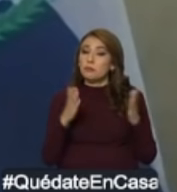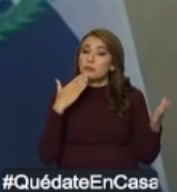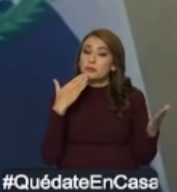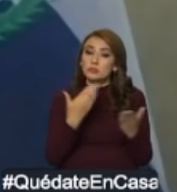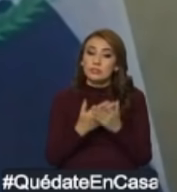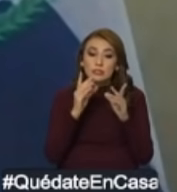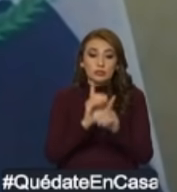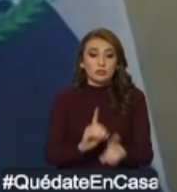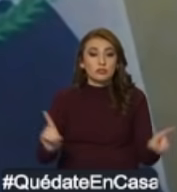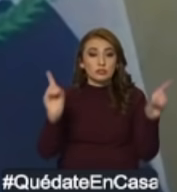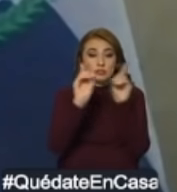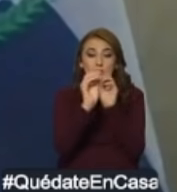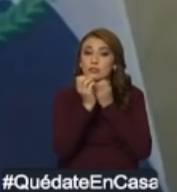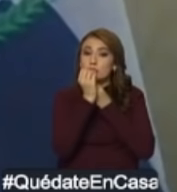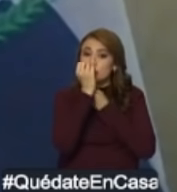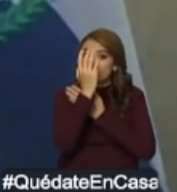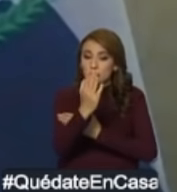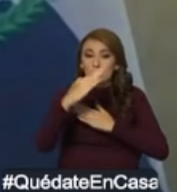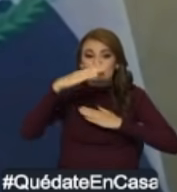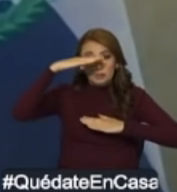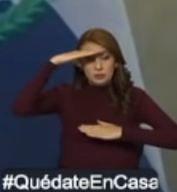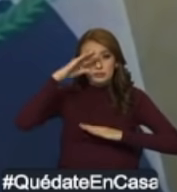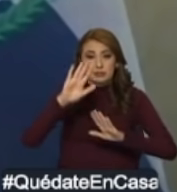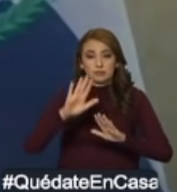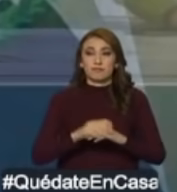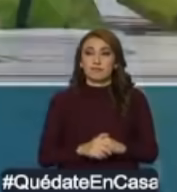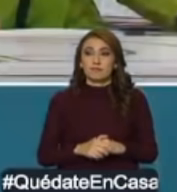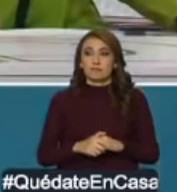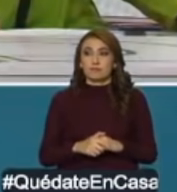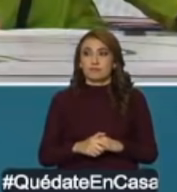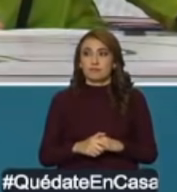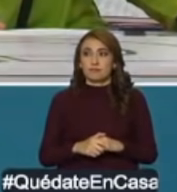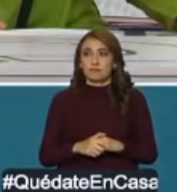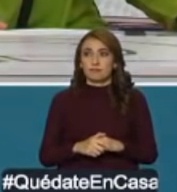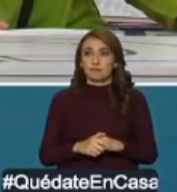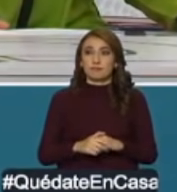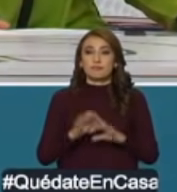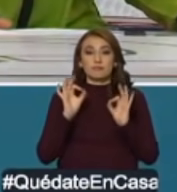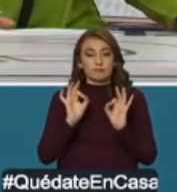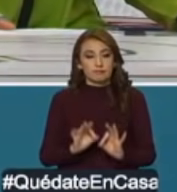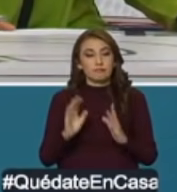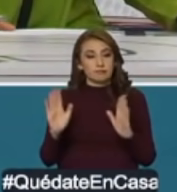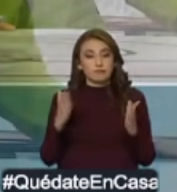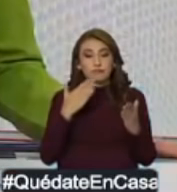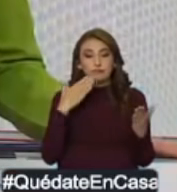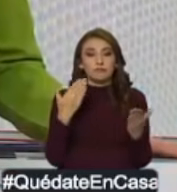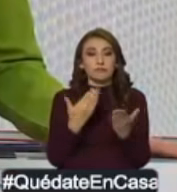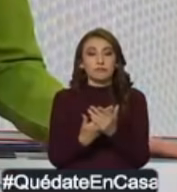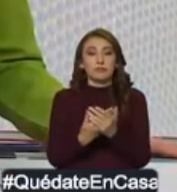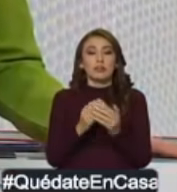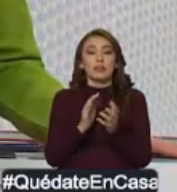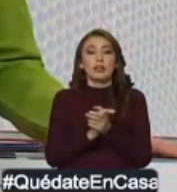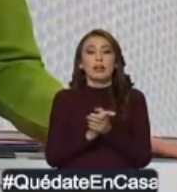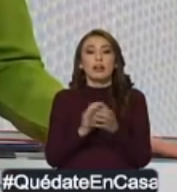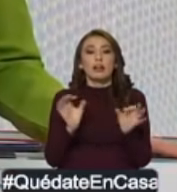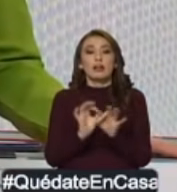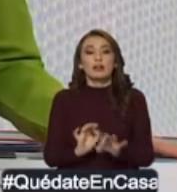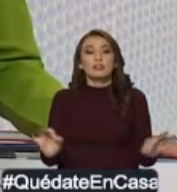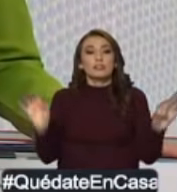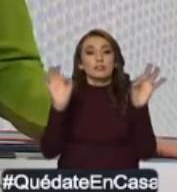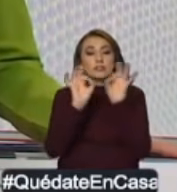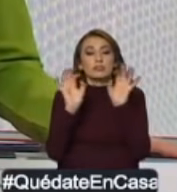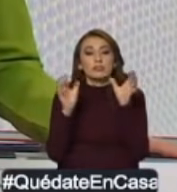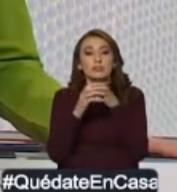Muchas gracias. Hasta aquí la presentación de la Policía Nacional. Perfecto, muchísimas gracias al comandante general de la